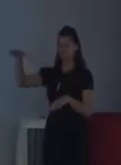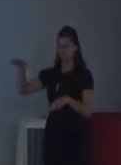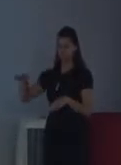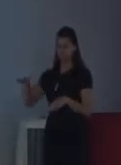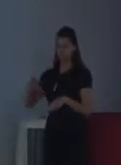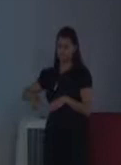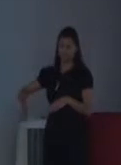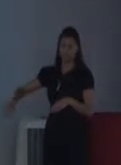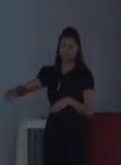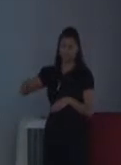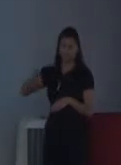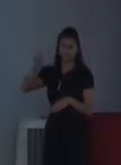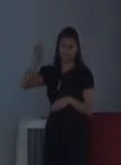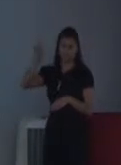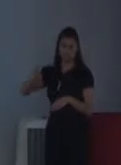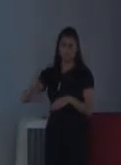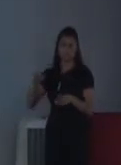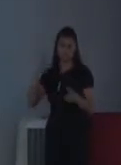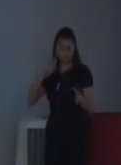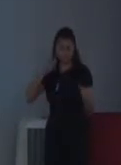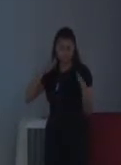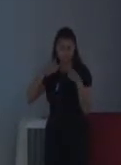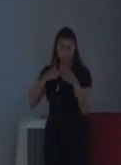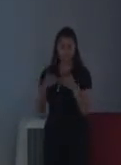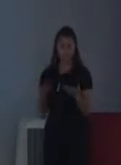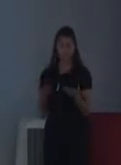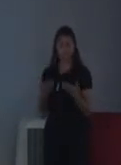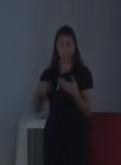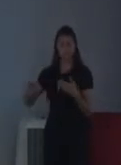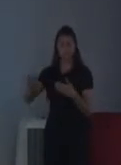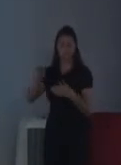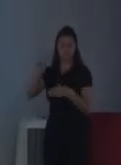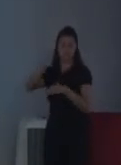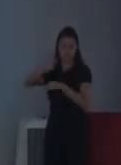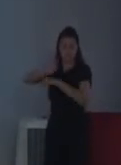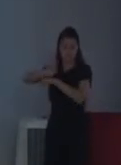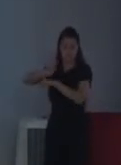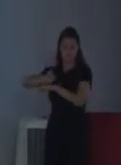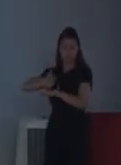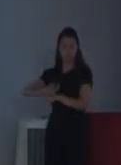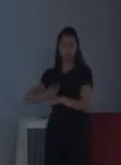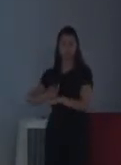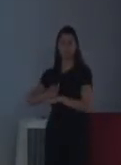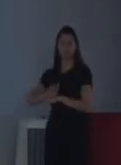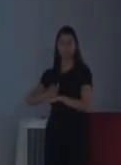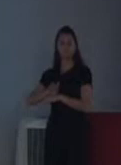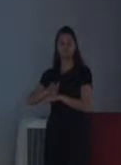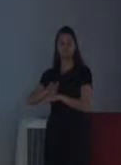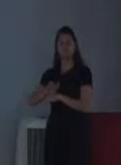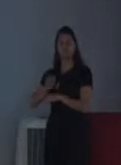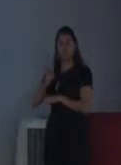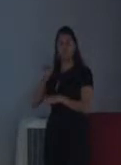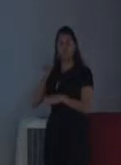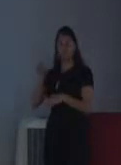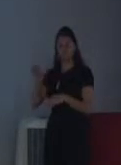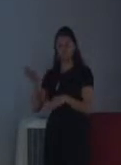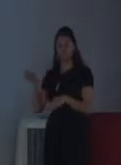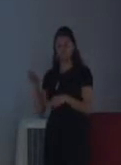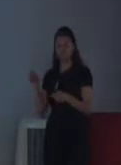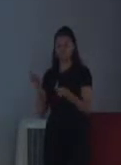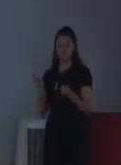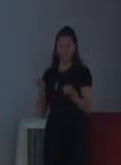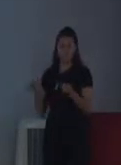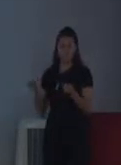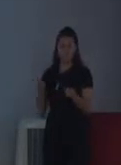se involucran y quienes son unas instituciones que manejan de una u